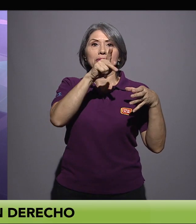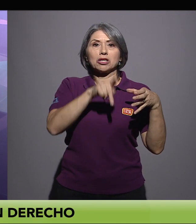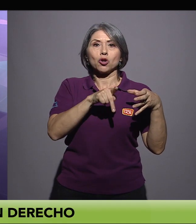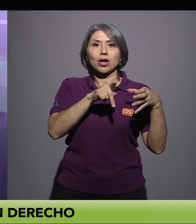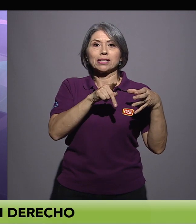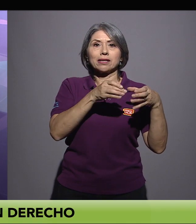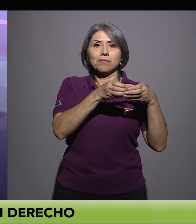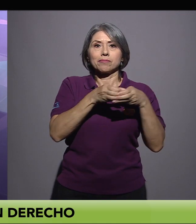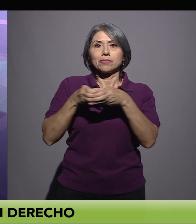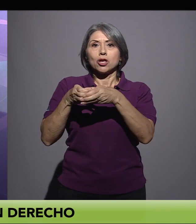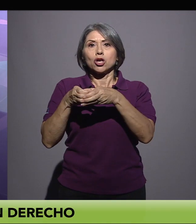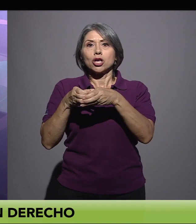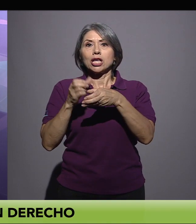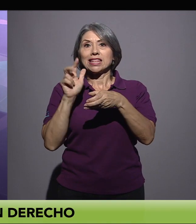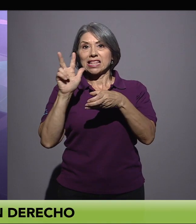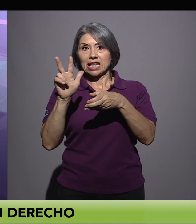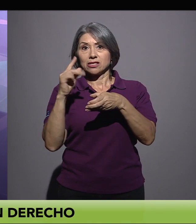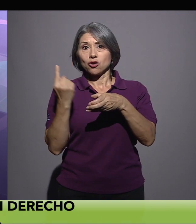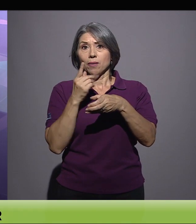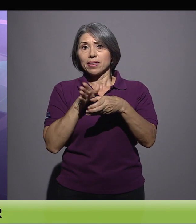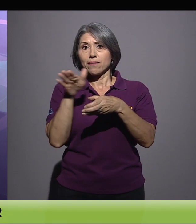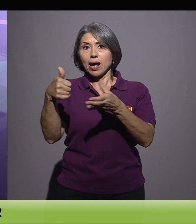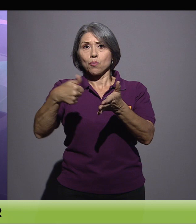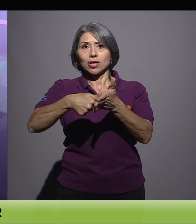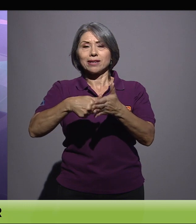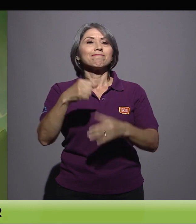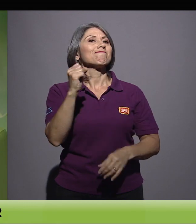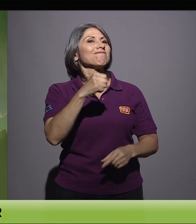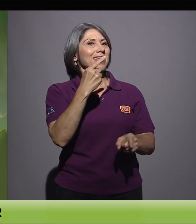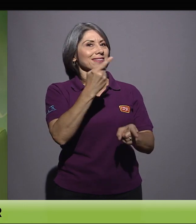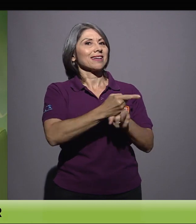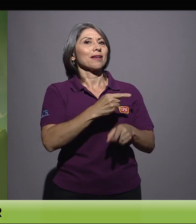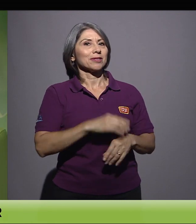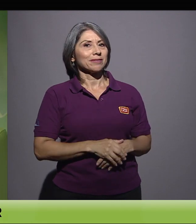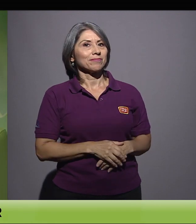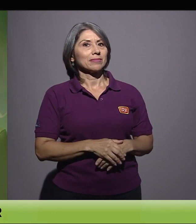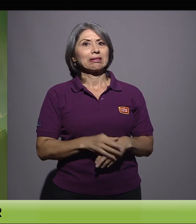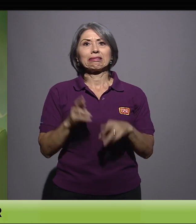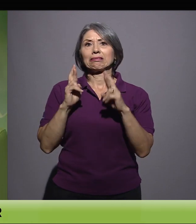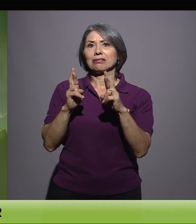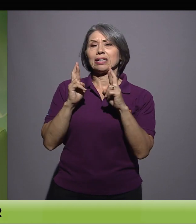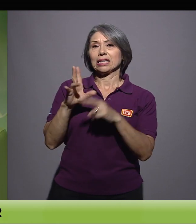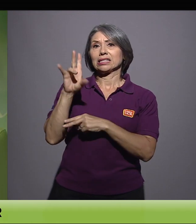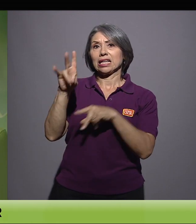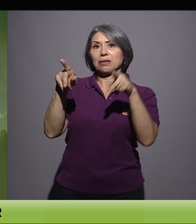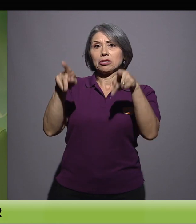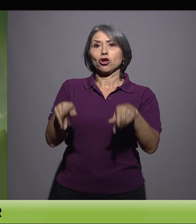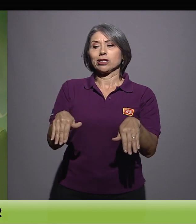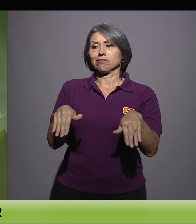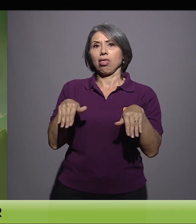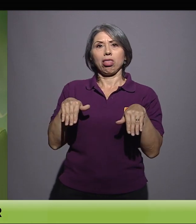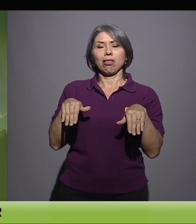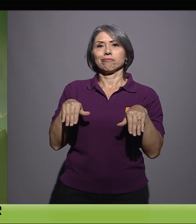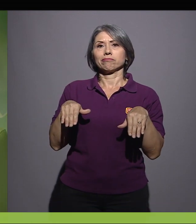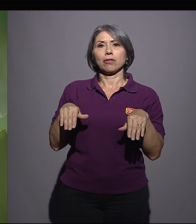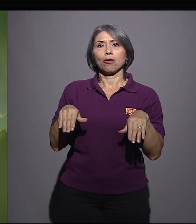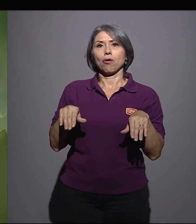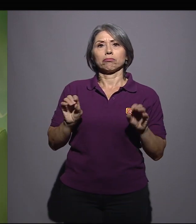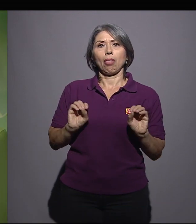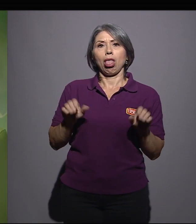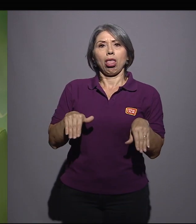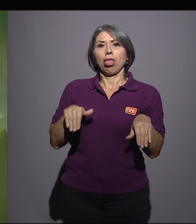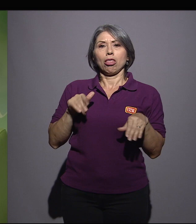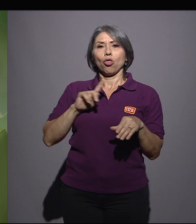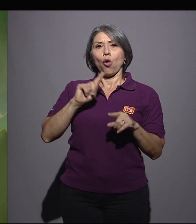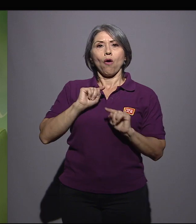únicamente estarían yendo a votar. Exactamente. Entonces, la idea es que ojalá esas 7 que se están quedando sin ejercer el voto, pues